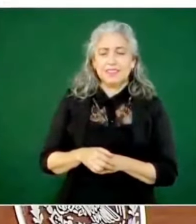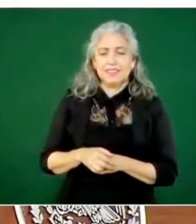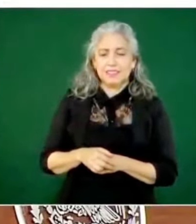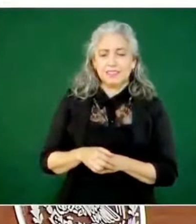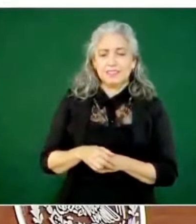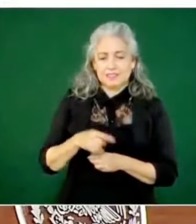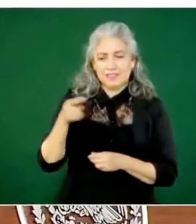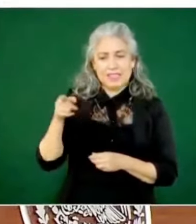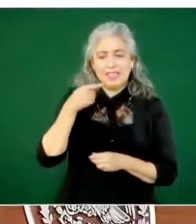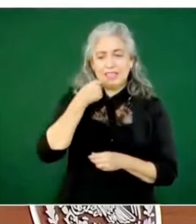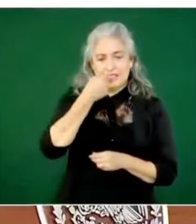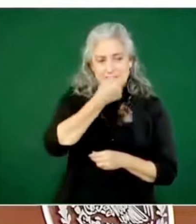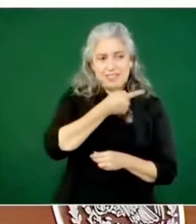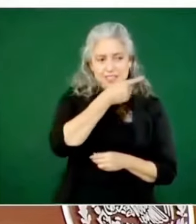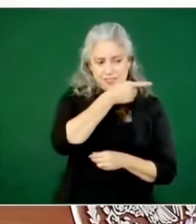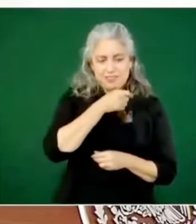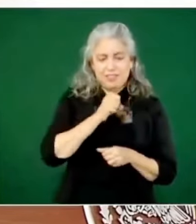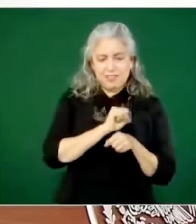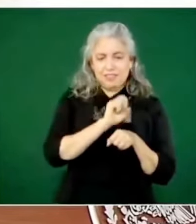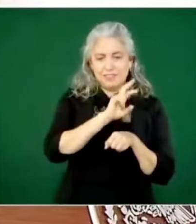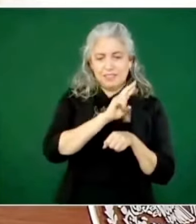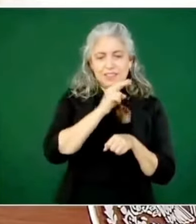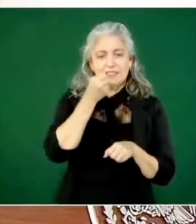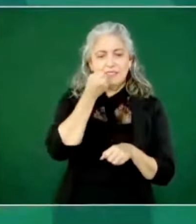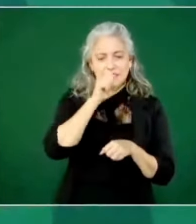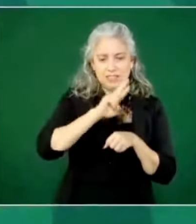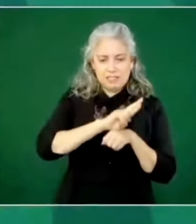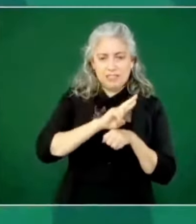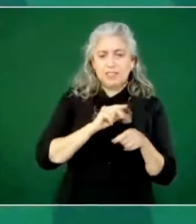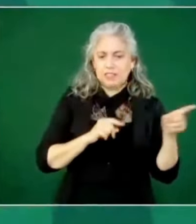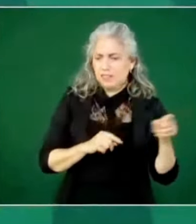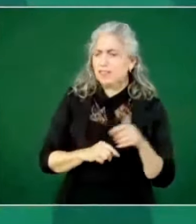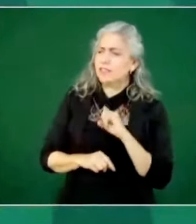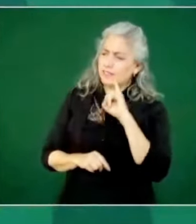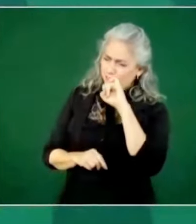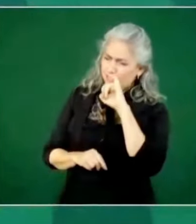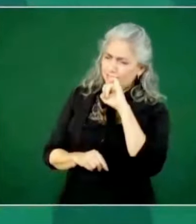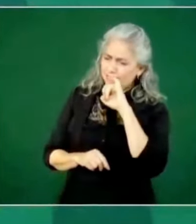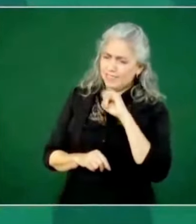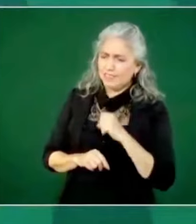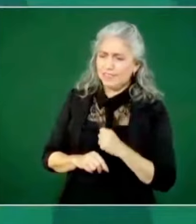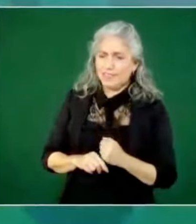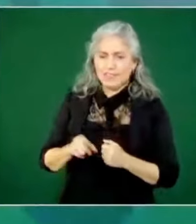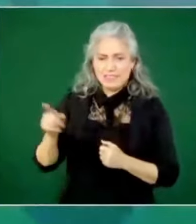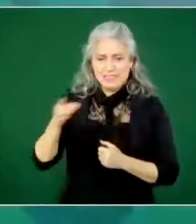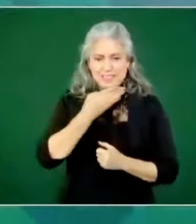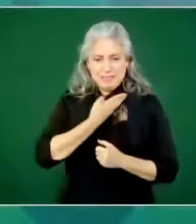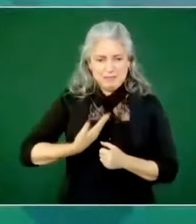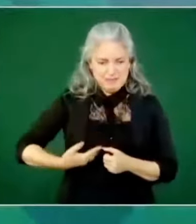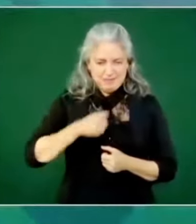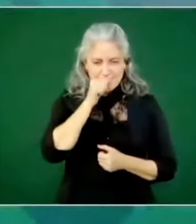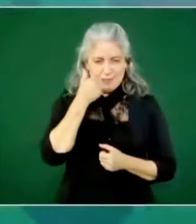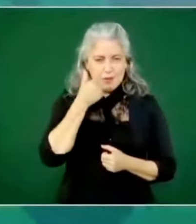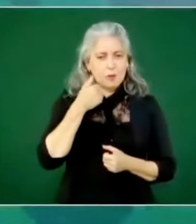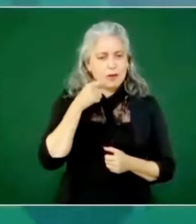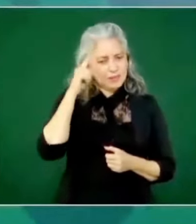así es, don Benito. Y el presidente continuaba con su reflexión.